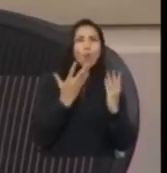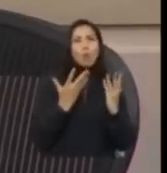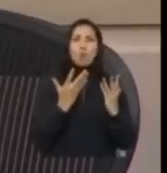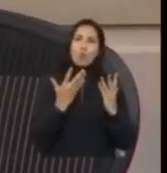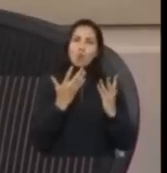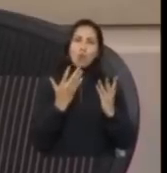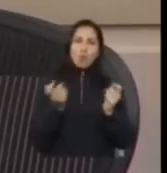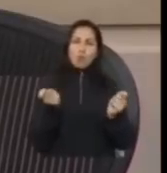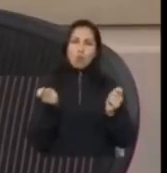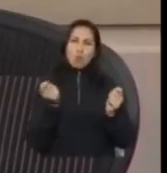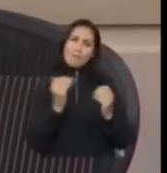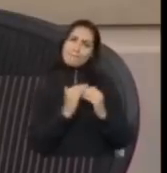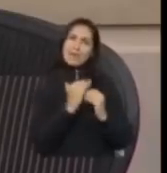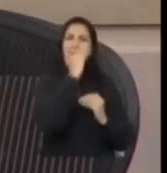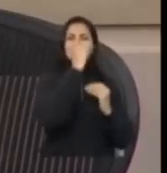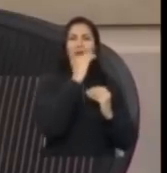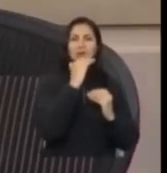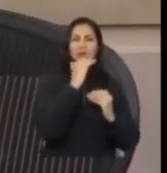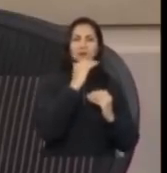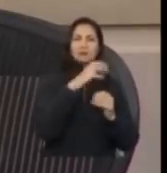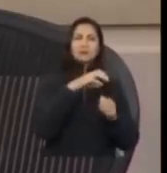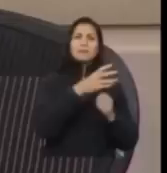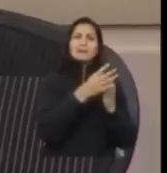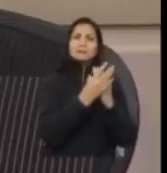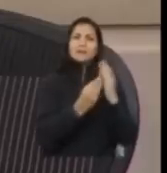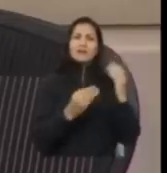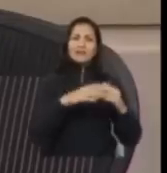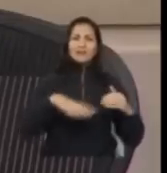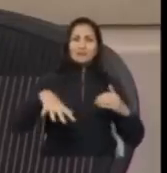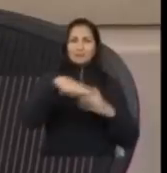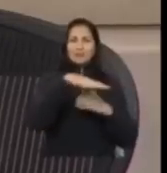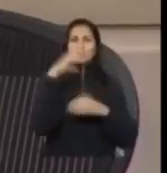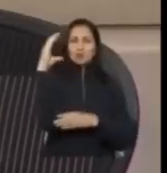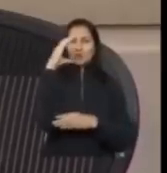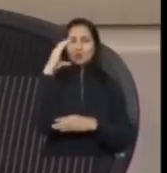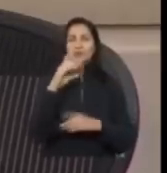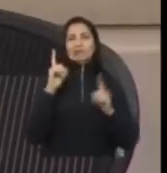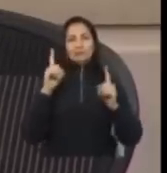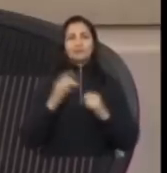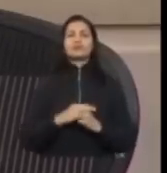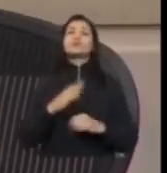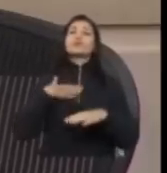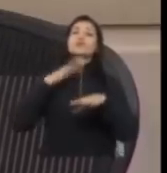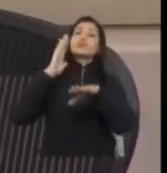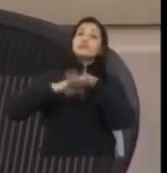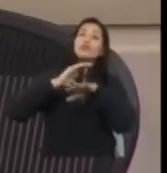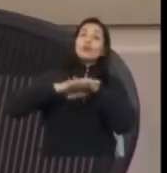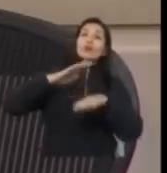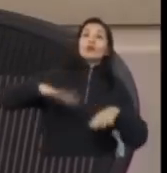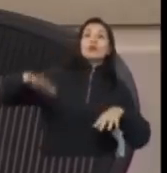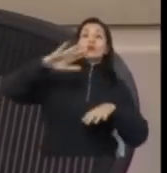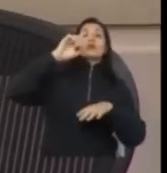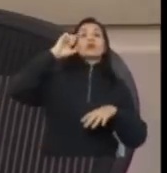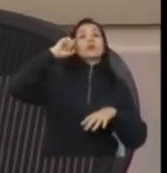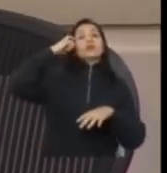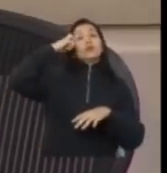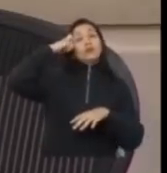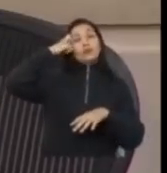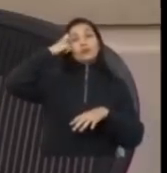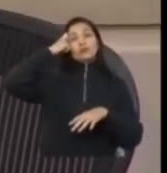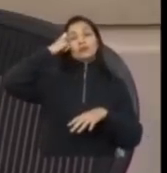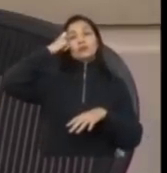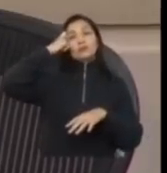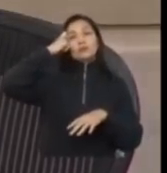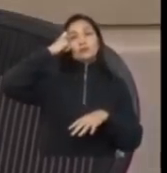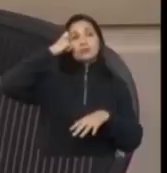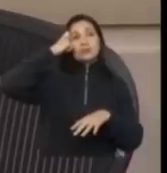pueda elevarse en las poblaciones más pobres de nuestro país. Y un mensaje al gobierno nacional, porque hace poco el gobierno hizo